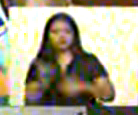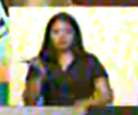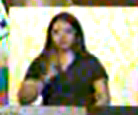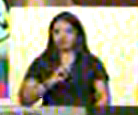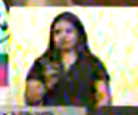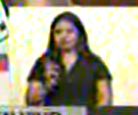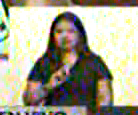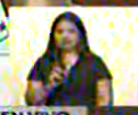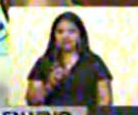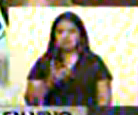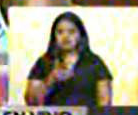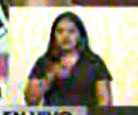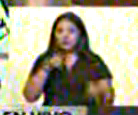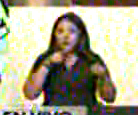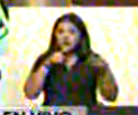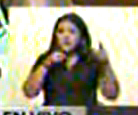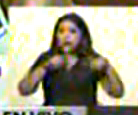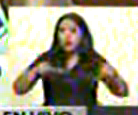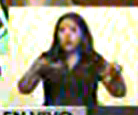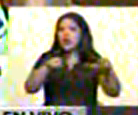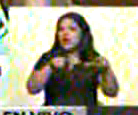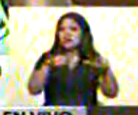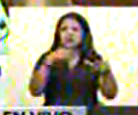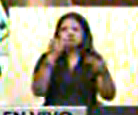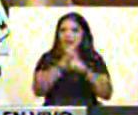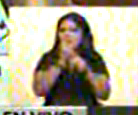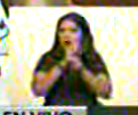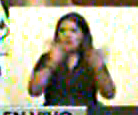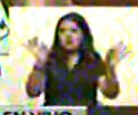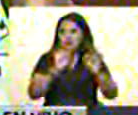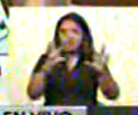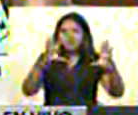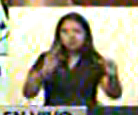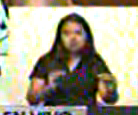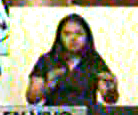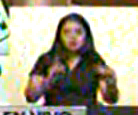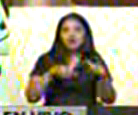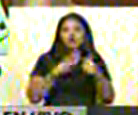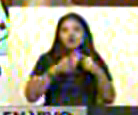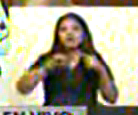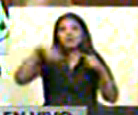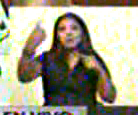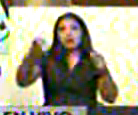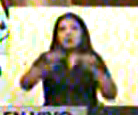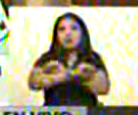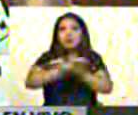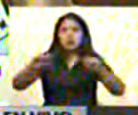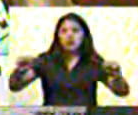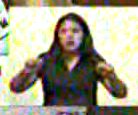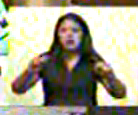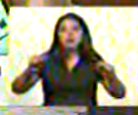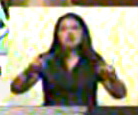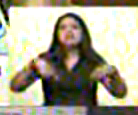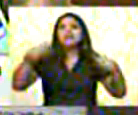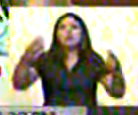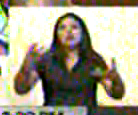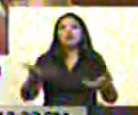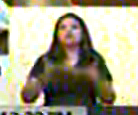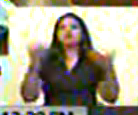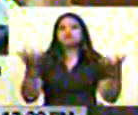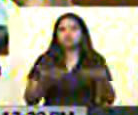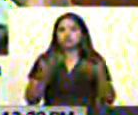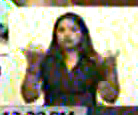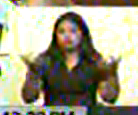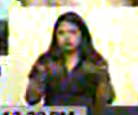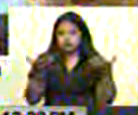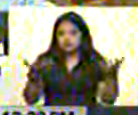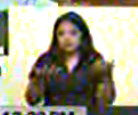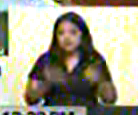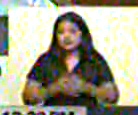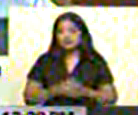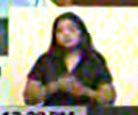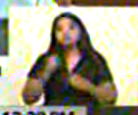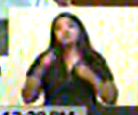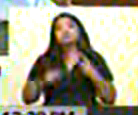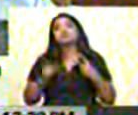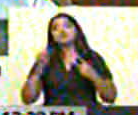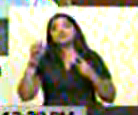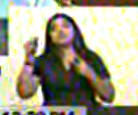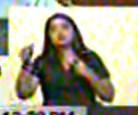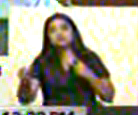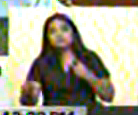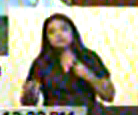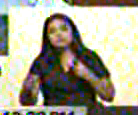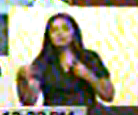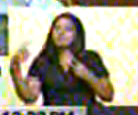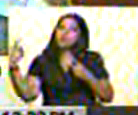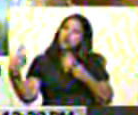barcaza que no está en actividad y que haya explotado y después ese incendio. Posteriormente, se han sucedido